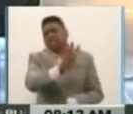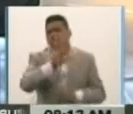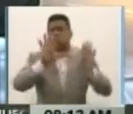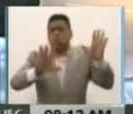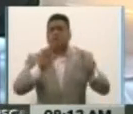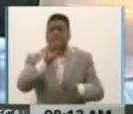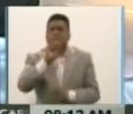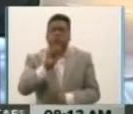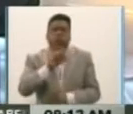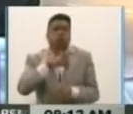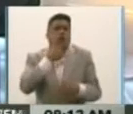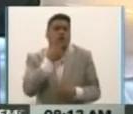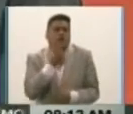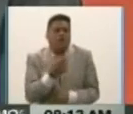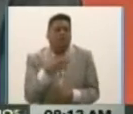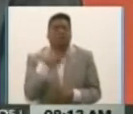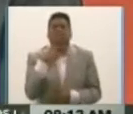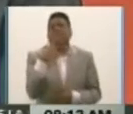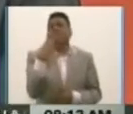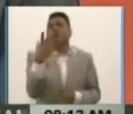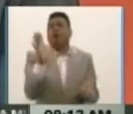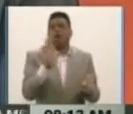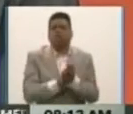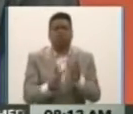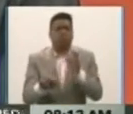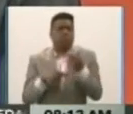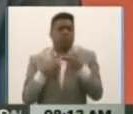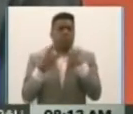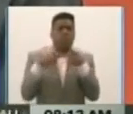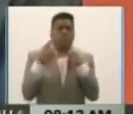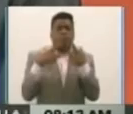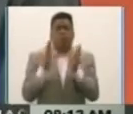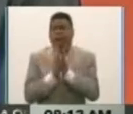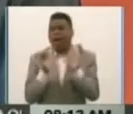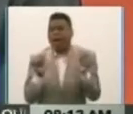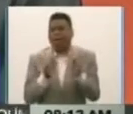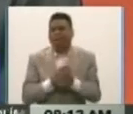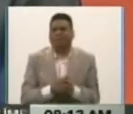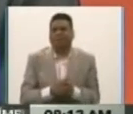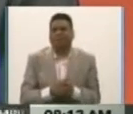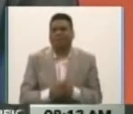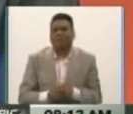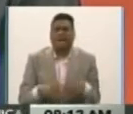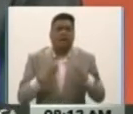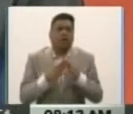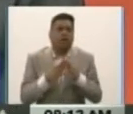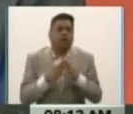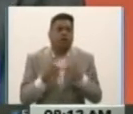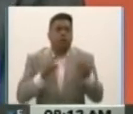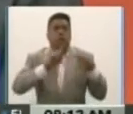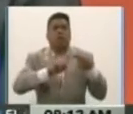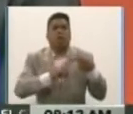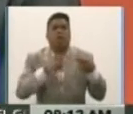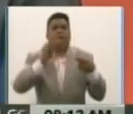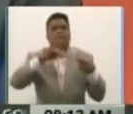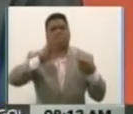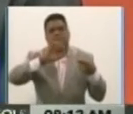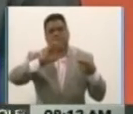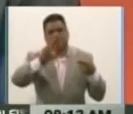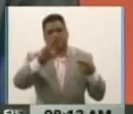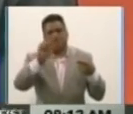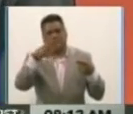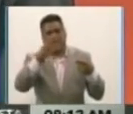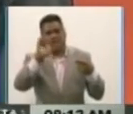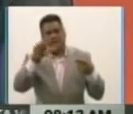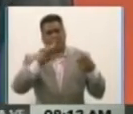de importantes personalidades del teatro venezolano, donde tenemos a Miguel Isa, Costa Palamides, Aura Rivas, Antonio Cuevas